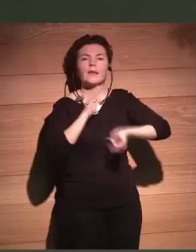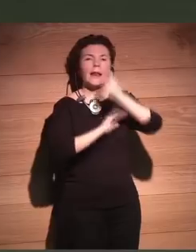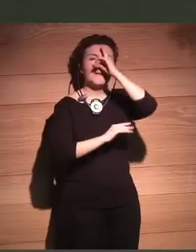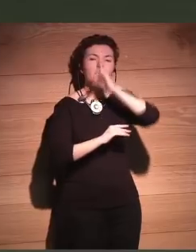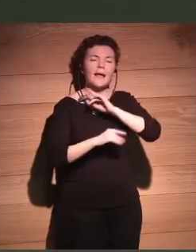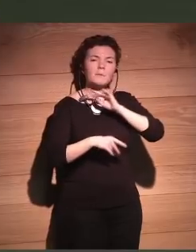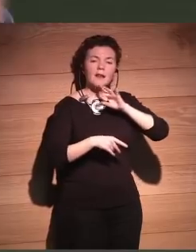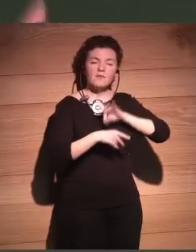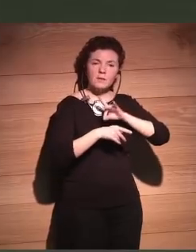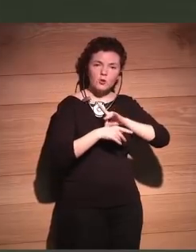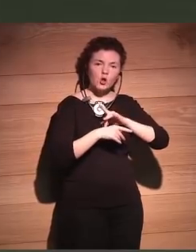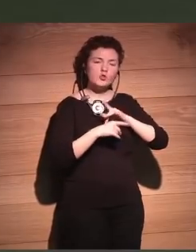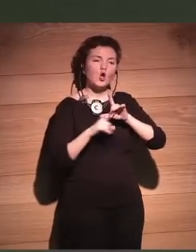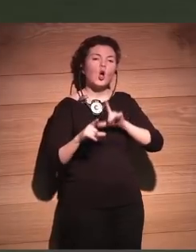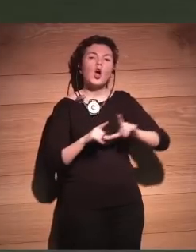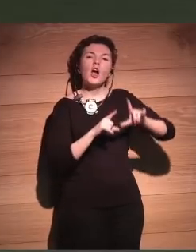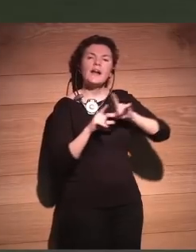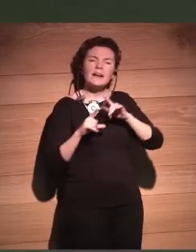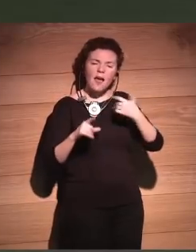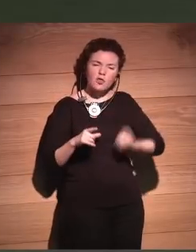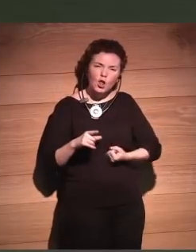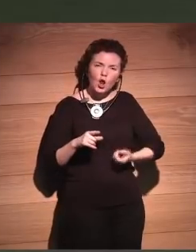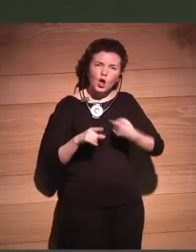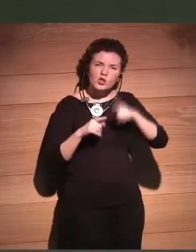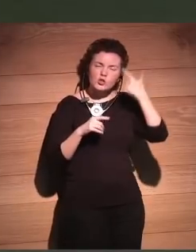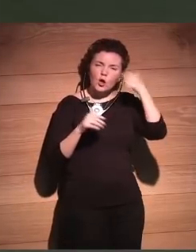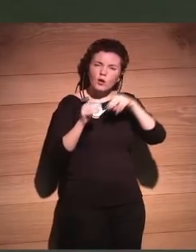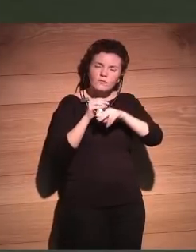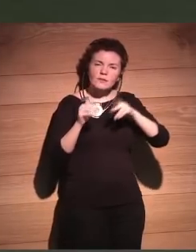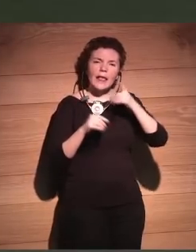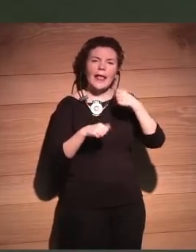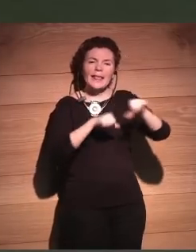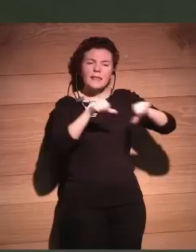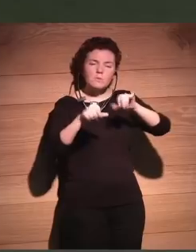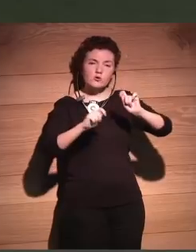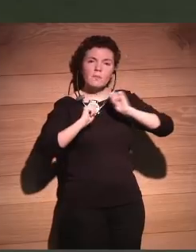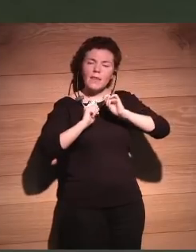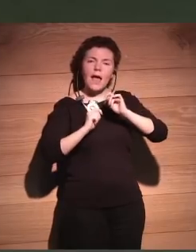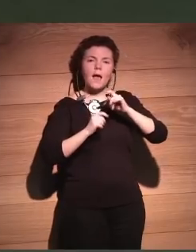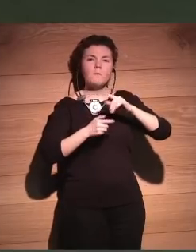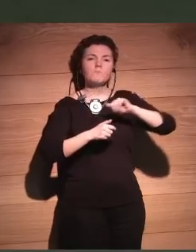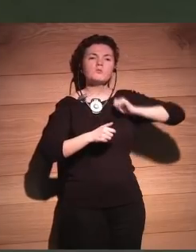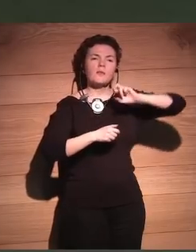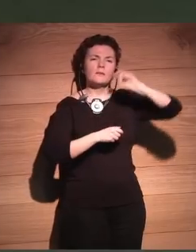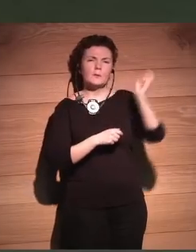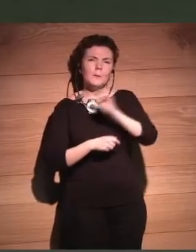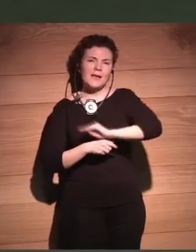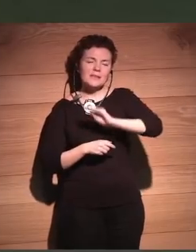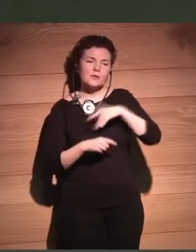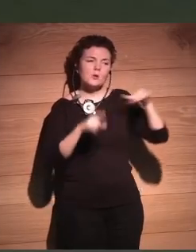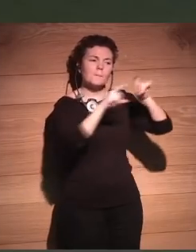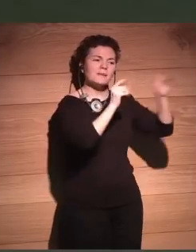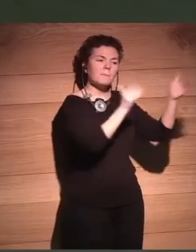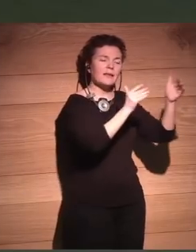para los patólogos, radiólogos, químicos. Es un entorno, la verdad, que nos ofrece muchas posibilidades. Entonces, esto no se puede encontrar en